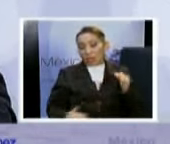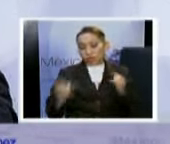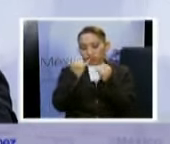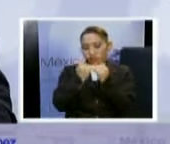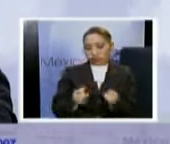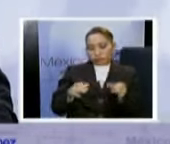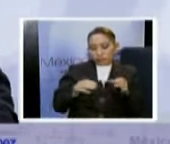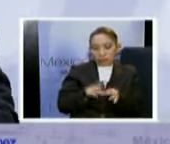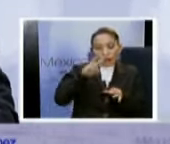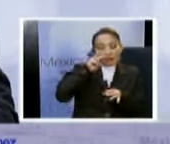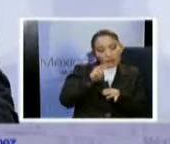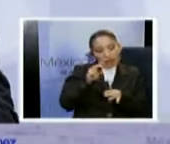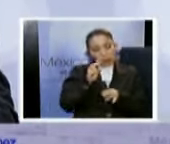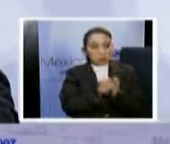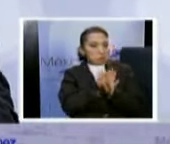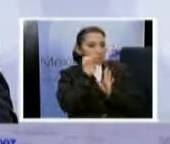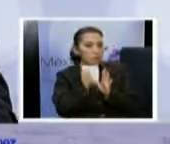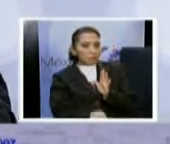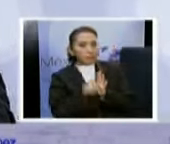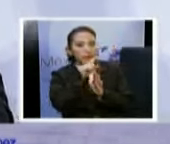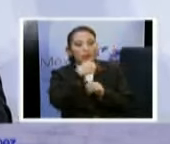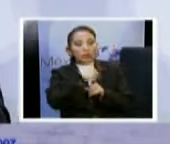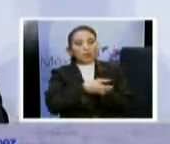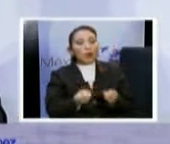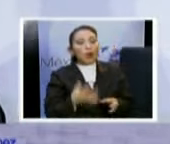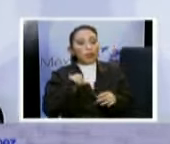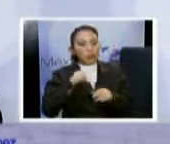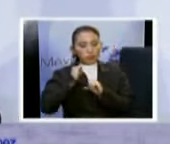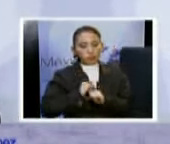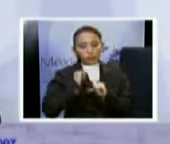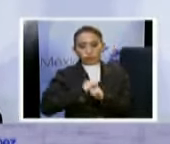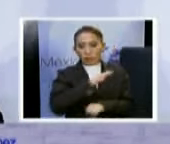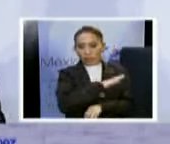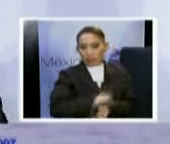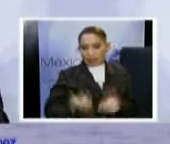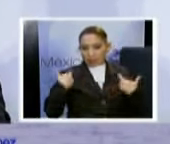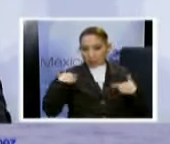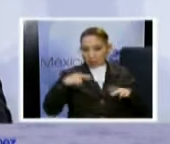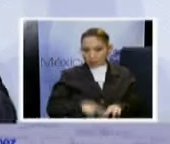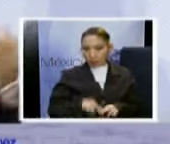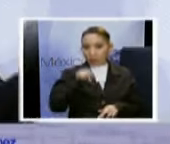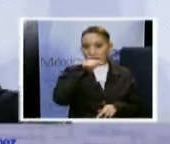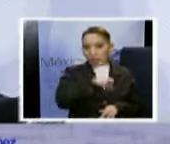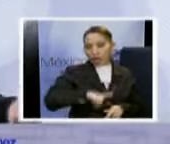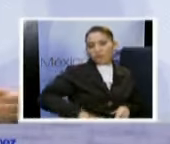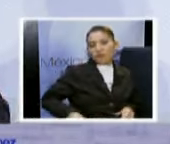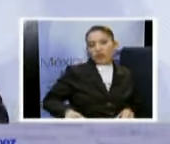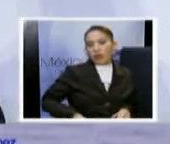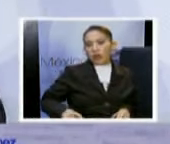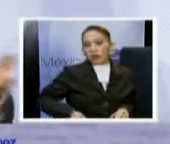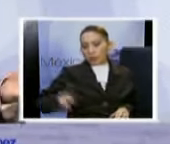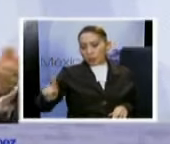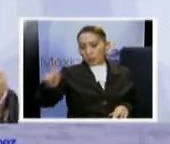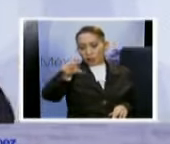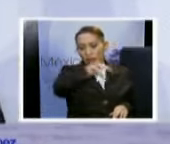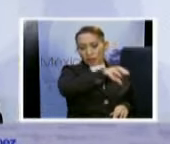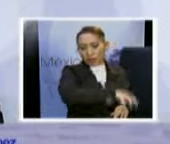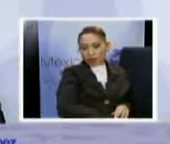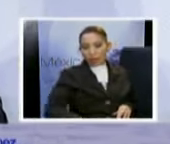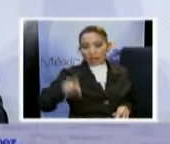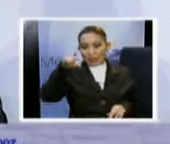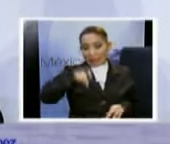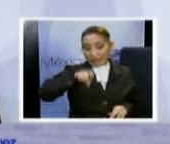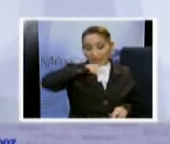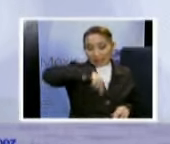autonomía se puede verificar, por ejemplo, en el número de delegaciones generales y representaciones que los gobiernos provinciales en general, el gobierno